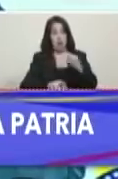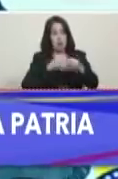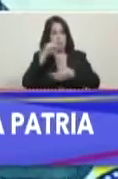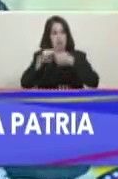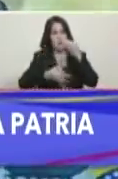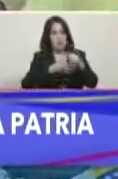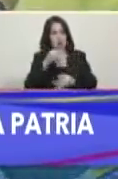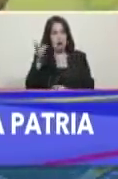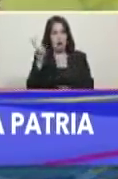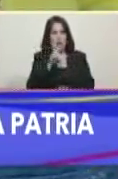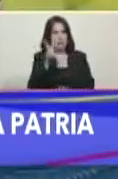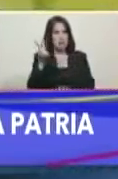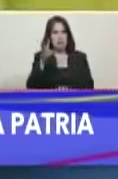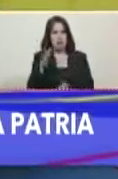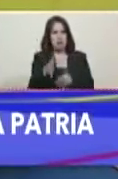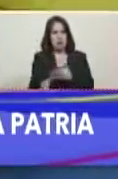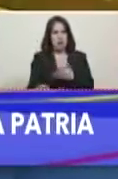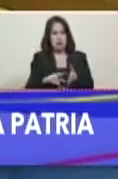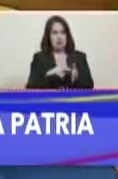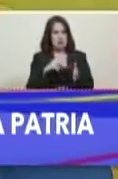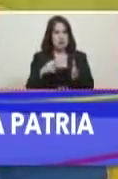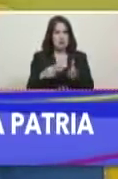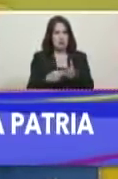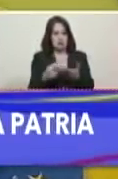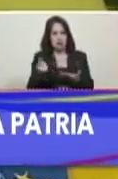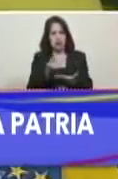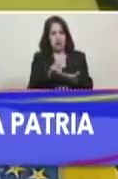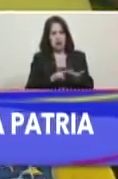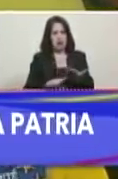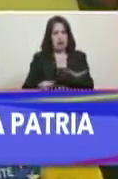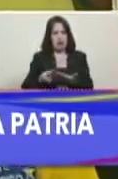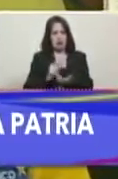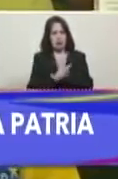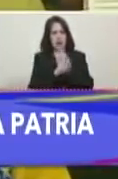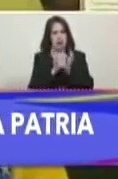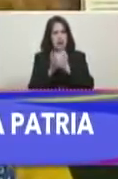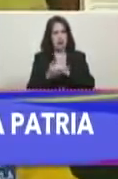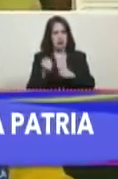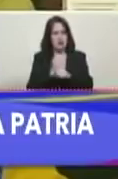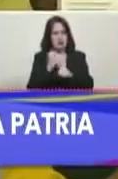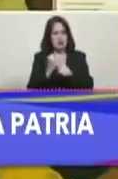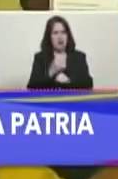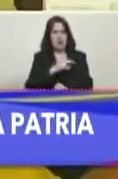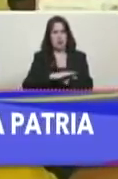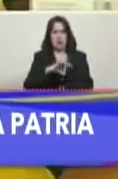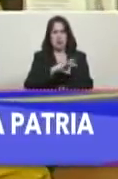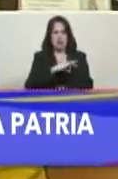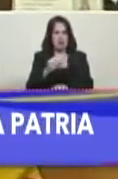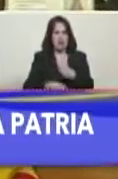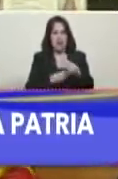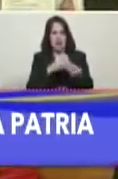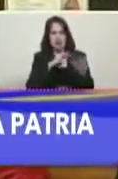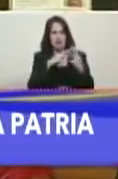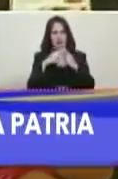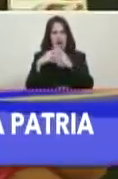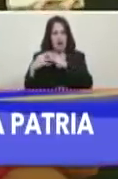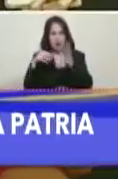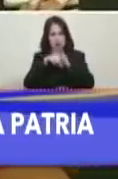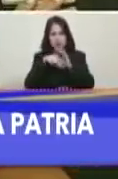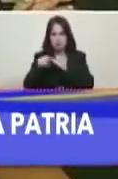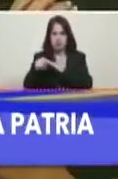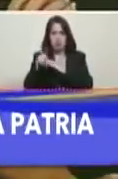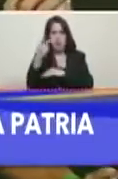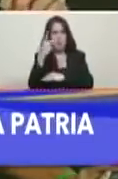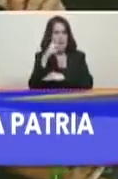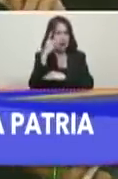Venezuela qué es la cartografía social, qué es el trabajo que han hecho barrio por barrio,